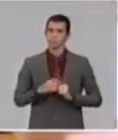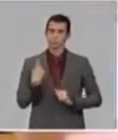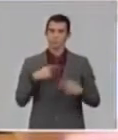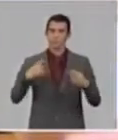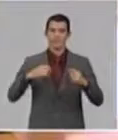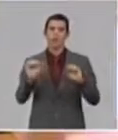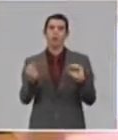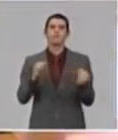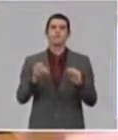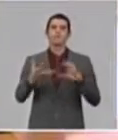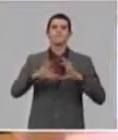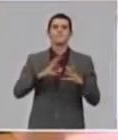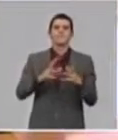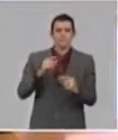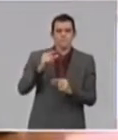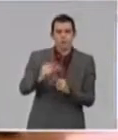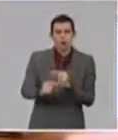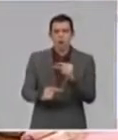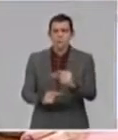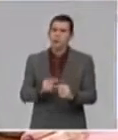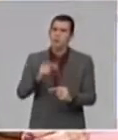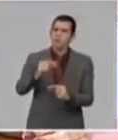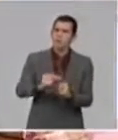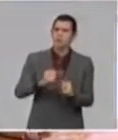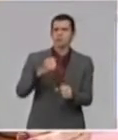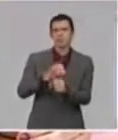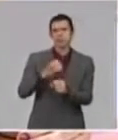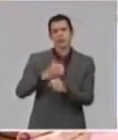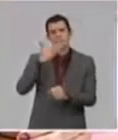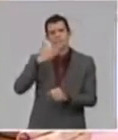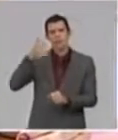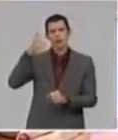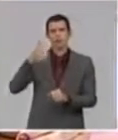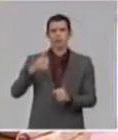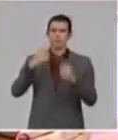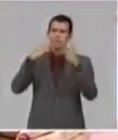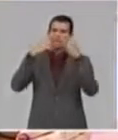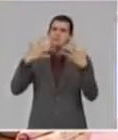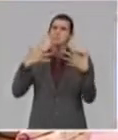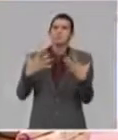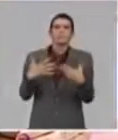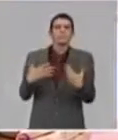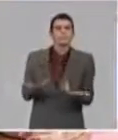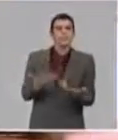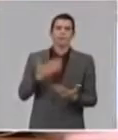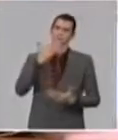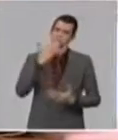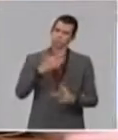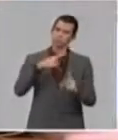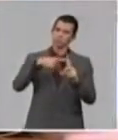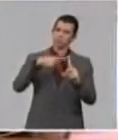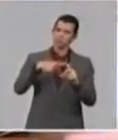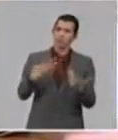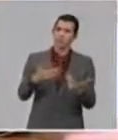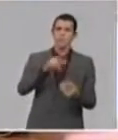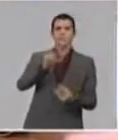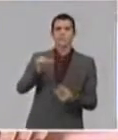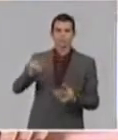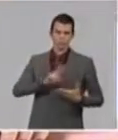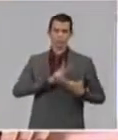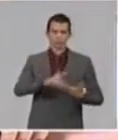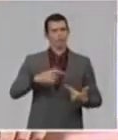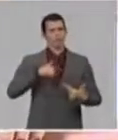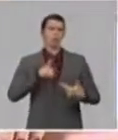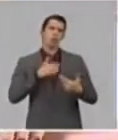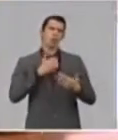la forma en que se van ejecutando. Y lo más importante es que hay muchas personas que están dispuestas a trabajar en este servicio. Ahora, ¿qué